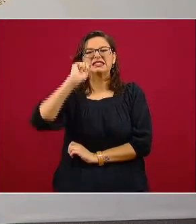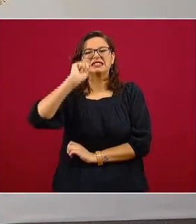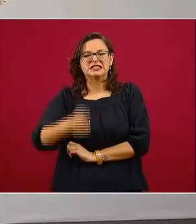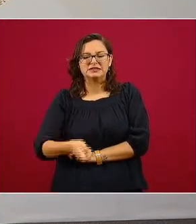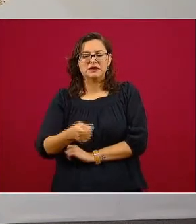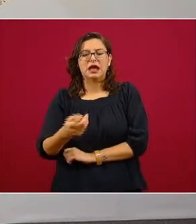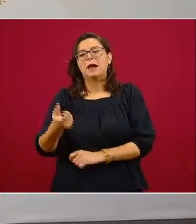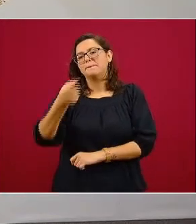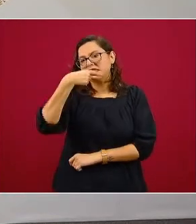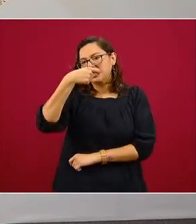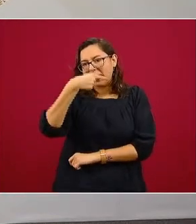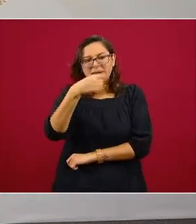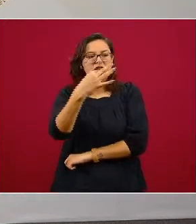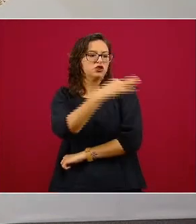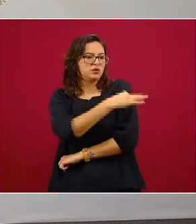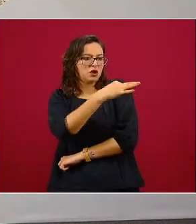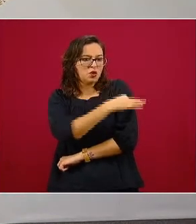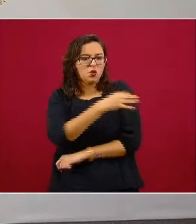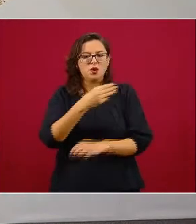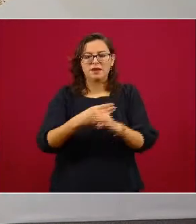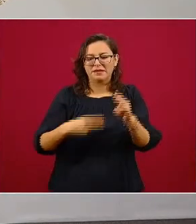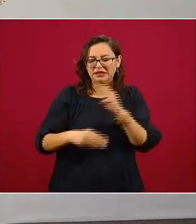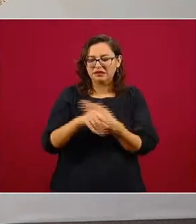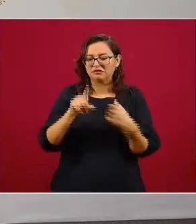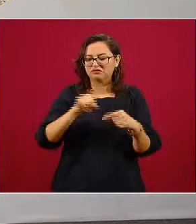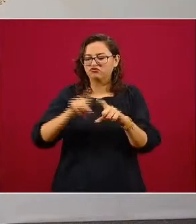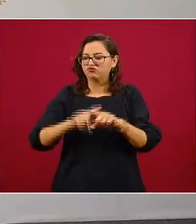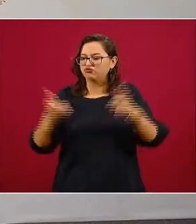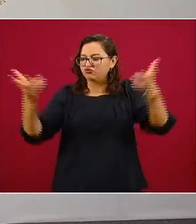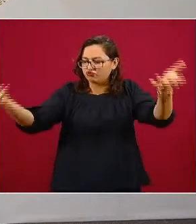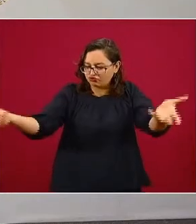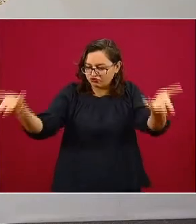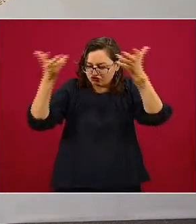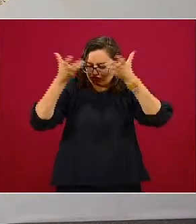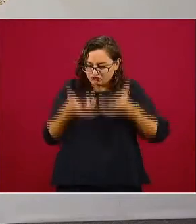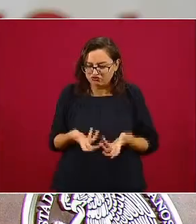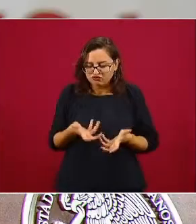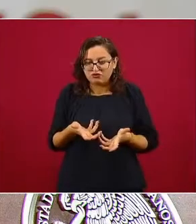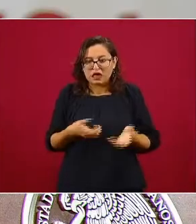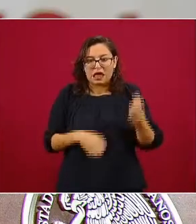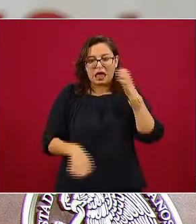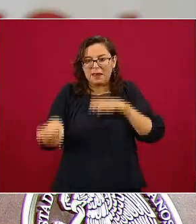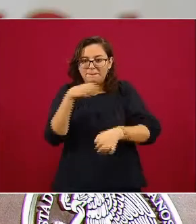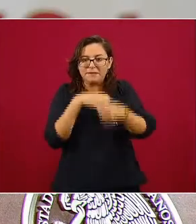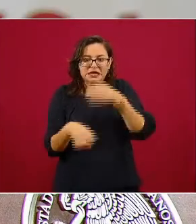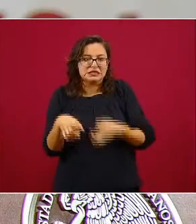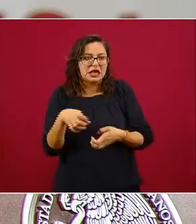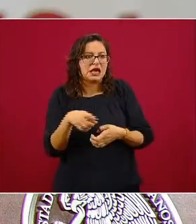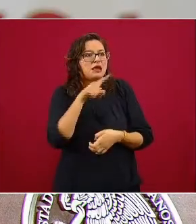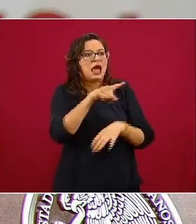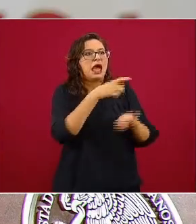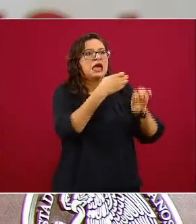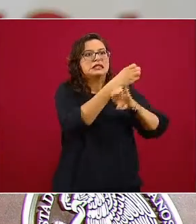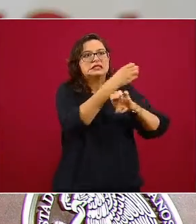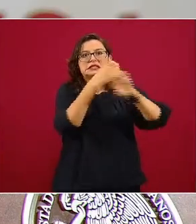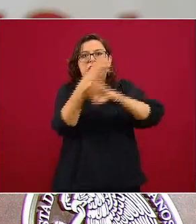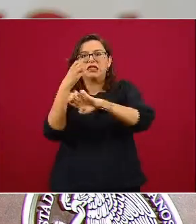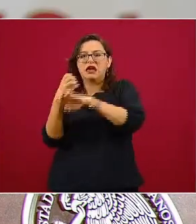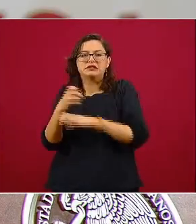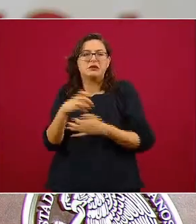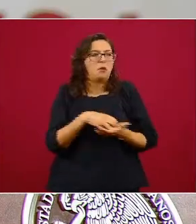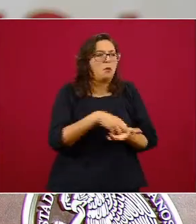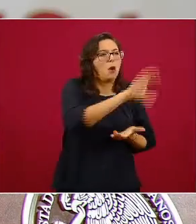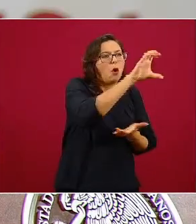de vacunas para llevar los medicamentos medicamentos a todos los